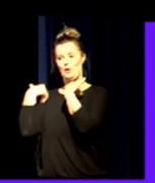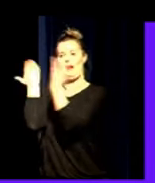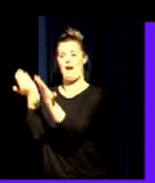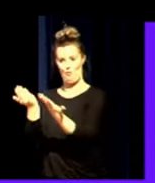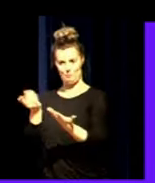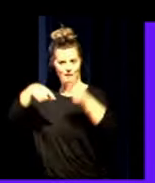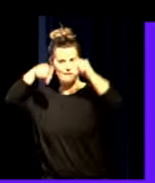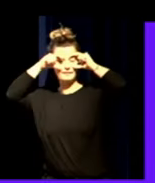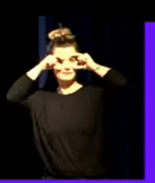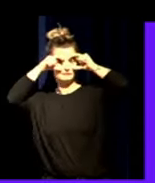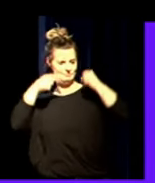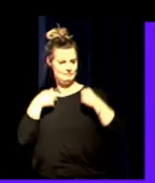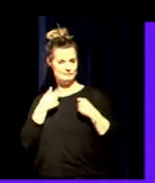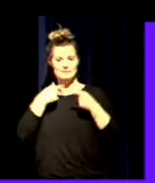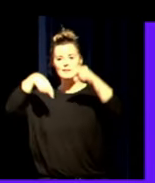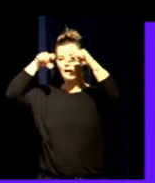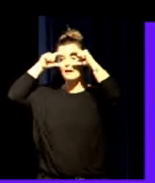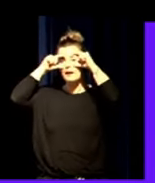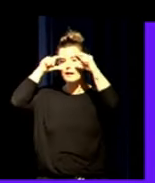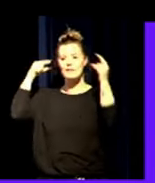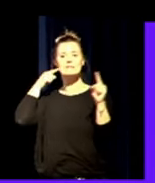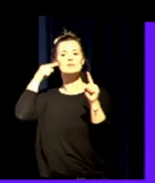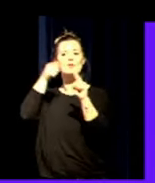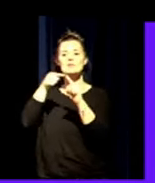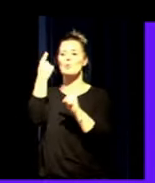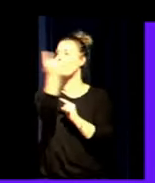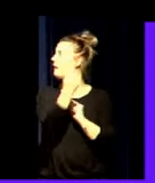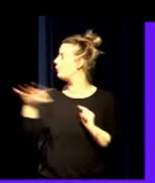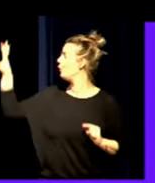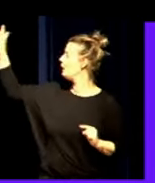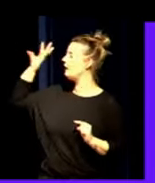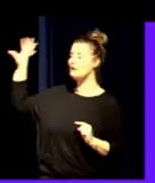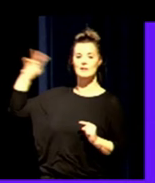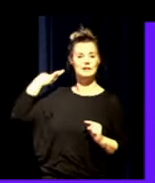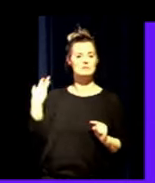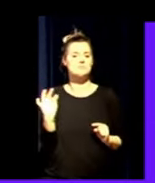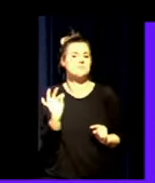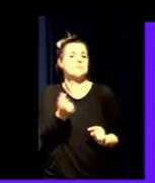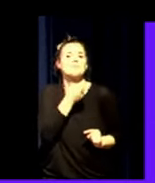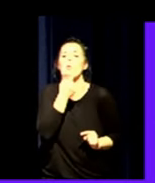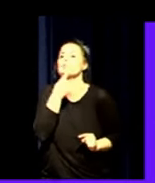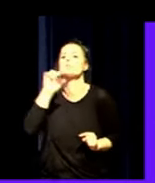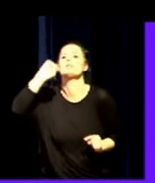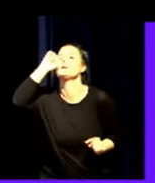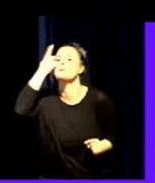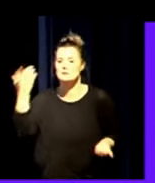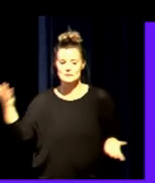gafas. Unas gafas para que elija cada uno y cada una aquella que más le